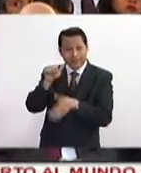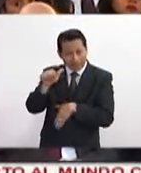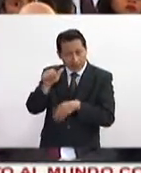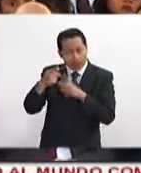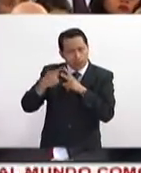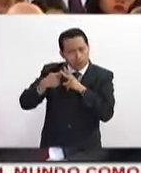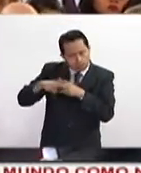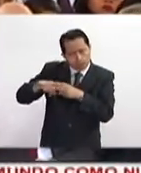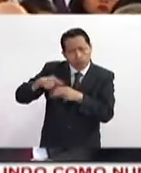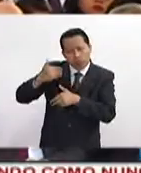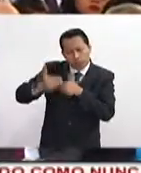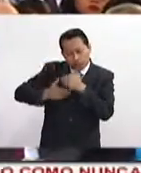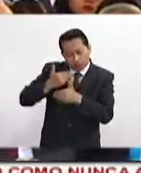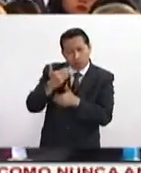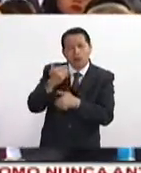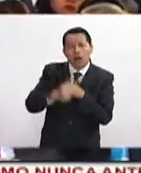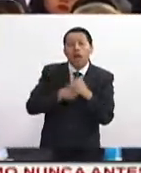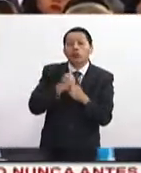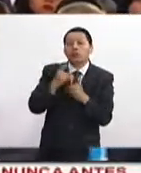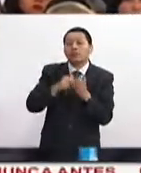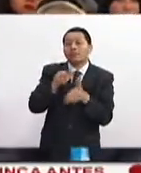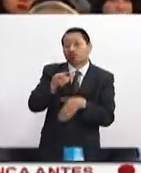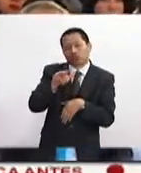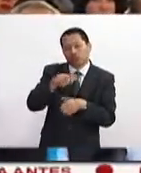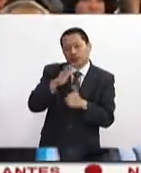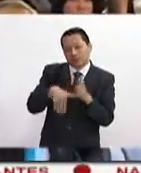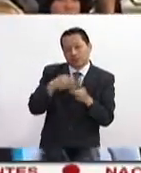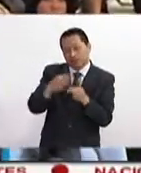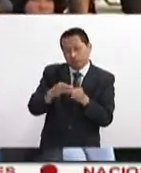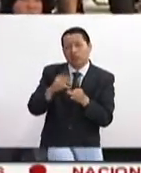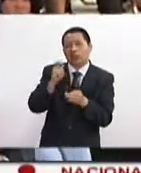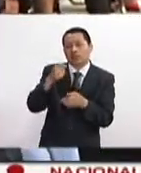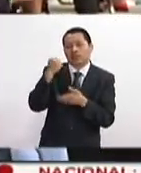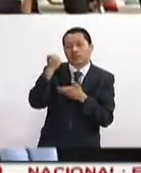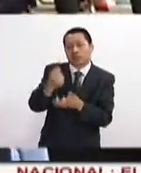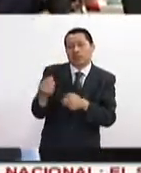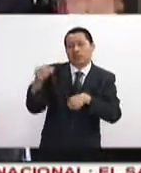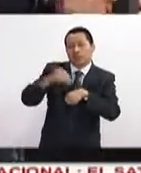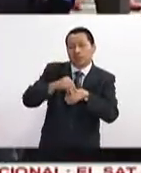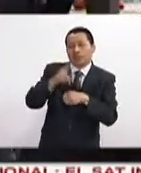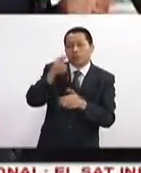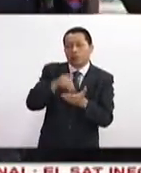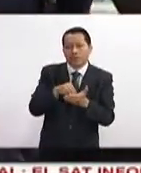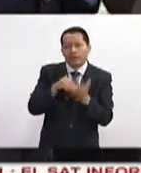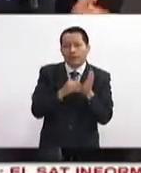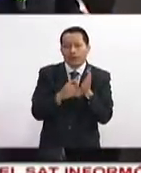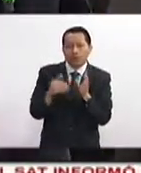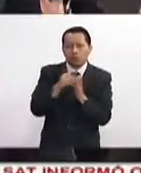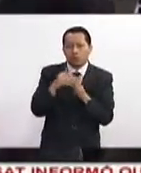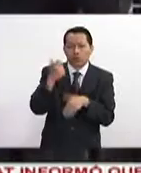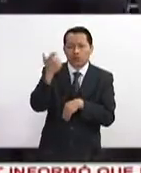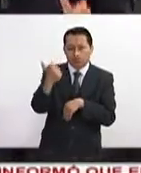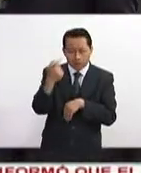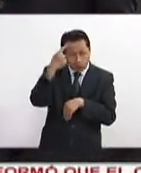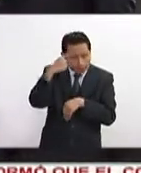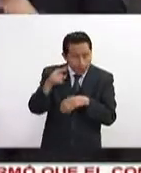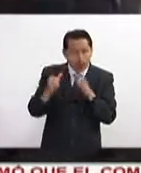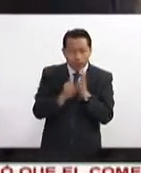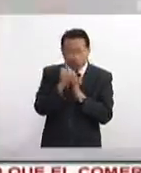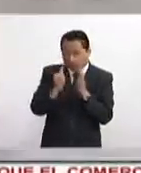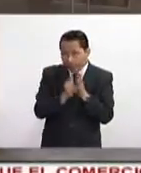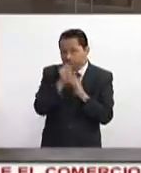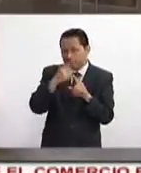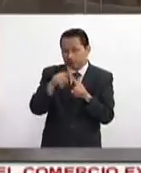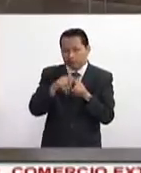y concluirá en esta parte en el año 2018 una inversión adicional por 2,000 millones de pesos para